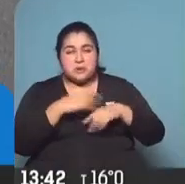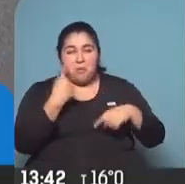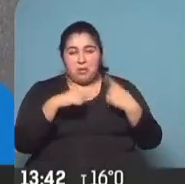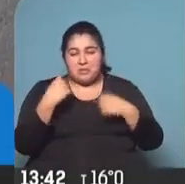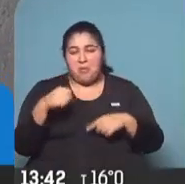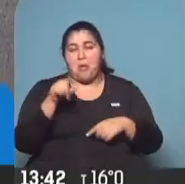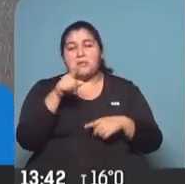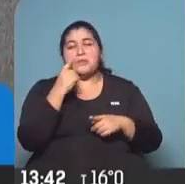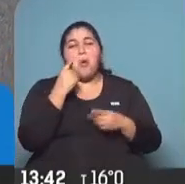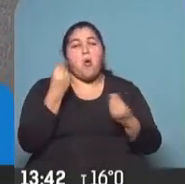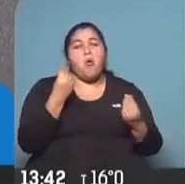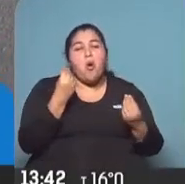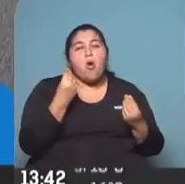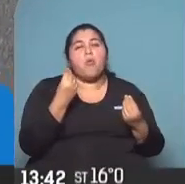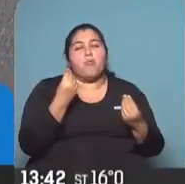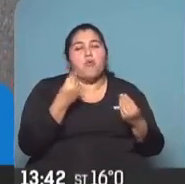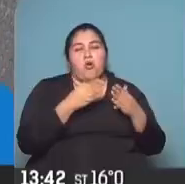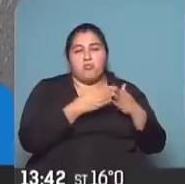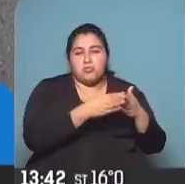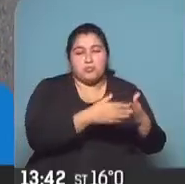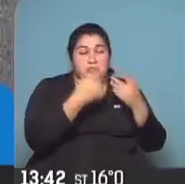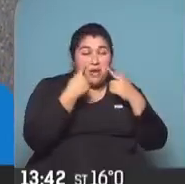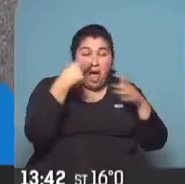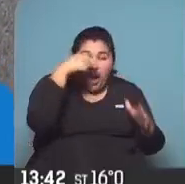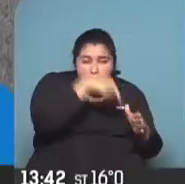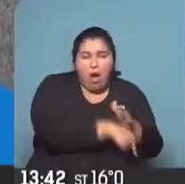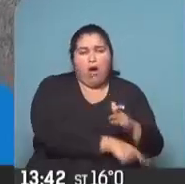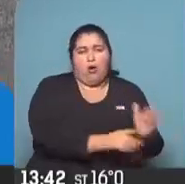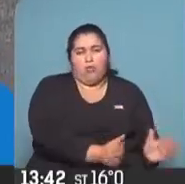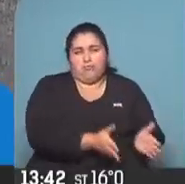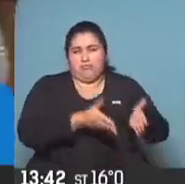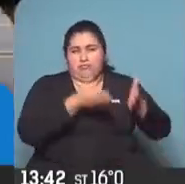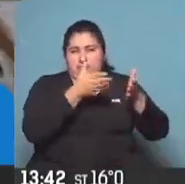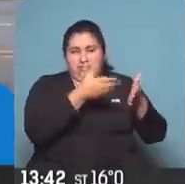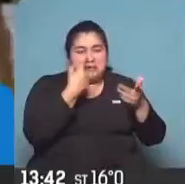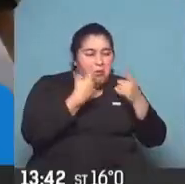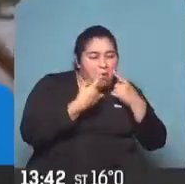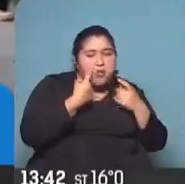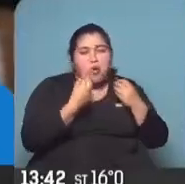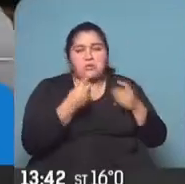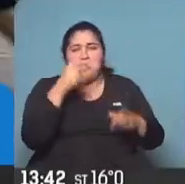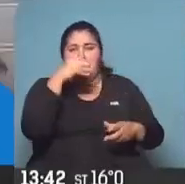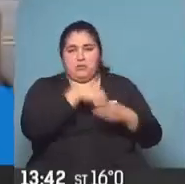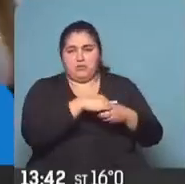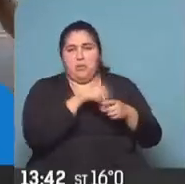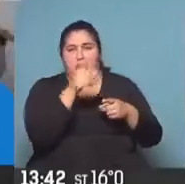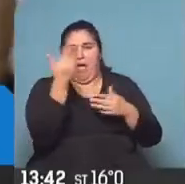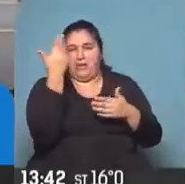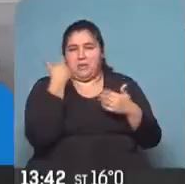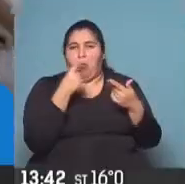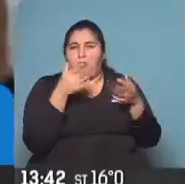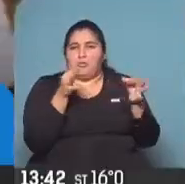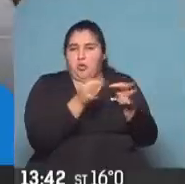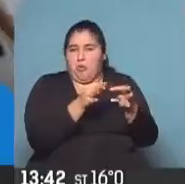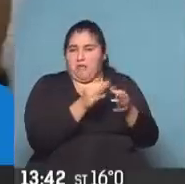tratamiento de reposición de sonidos bicentenaria también participó en la gesta de malvinas por